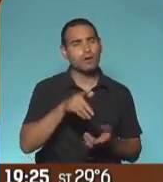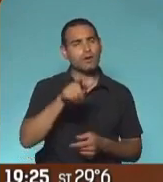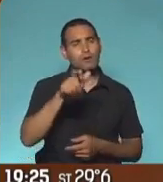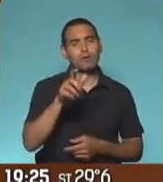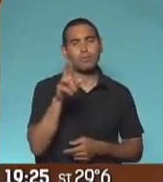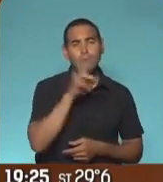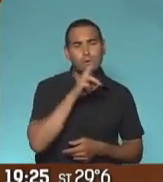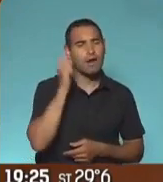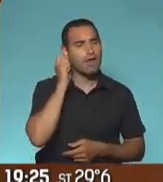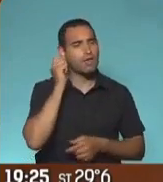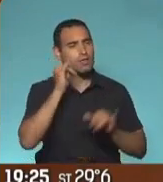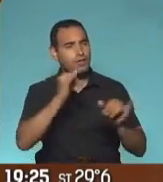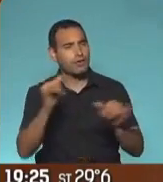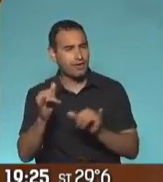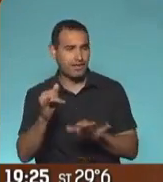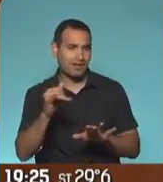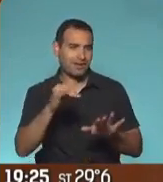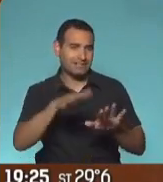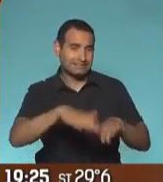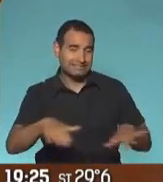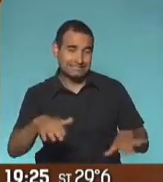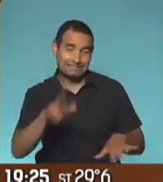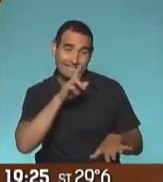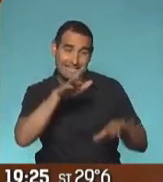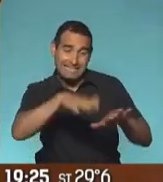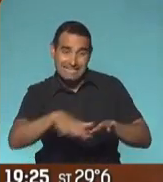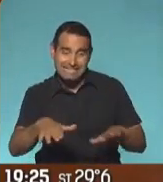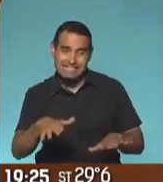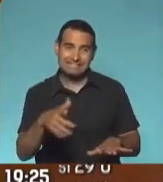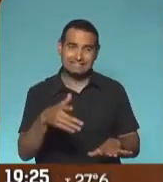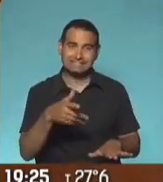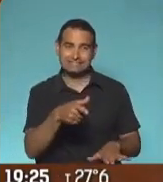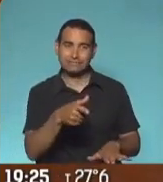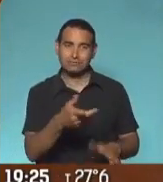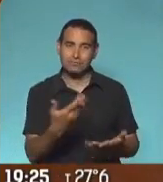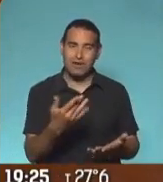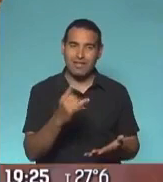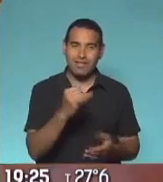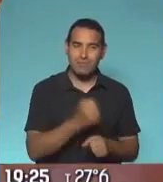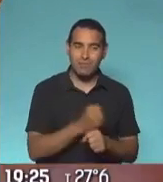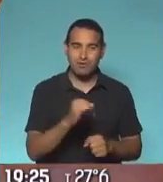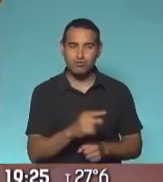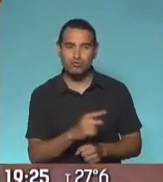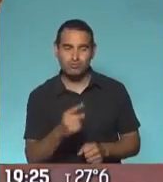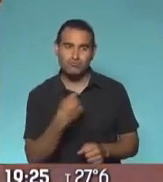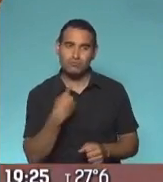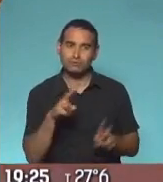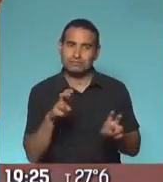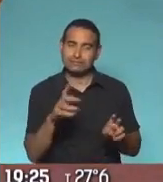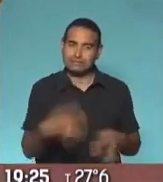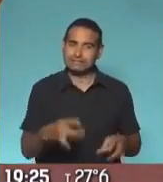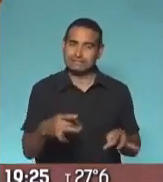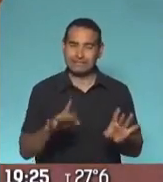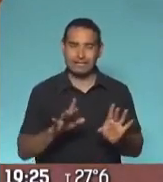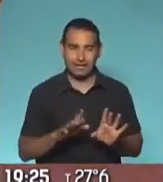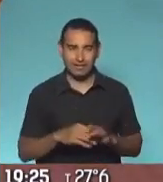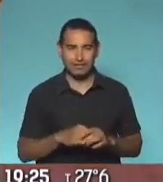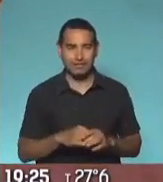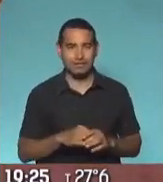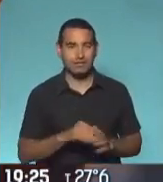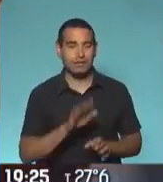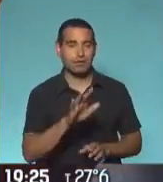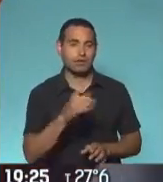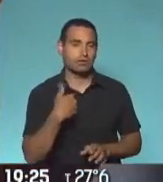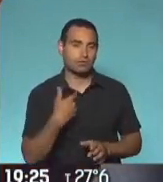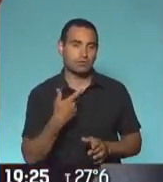niñas y adolescentes, que siempre es un tema que genera cierta discusión. Lo que sucede es que, no quiero